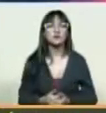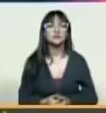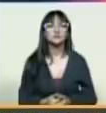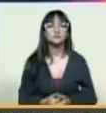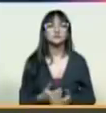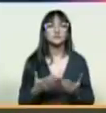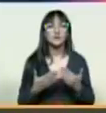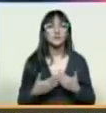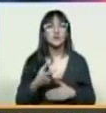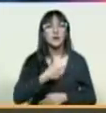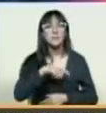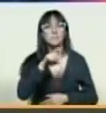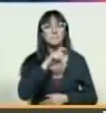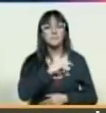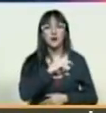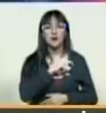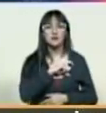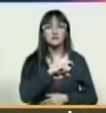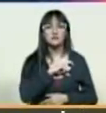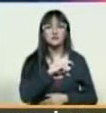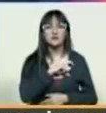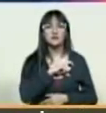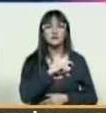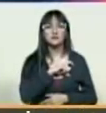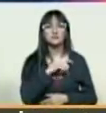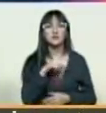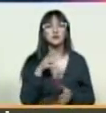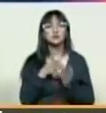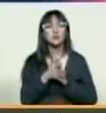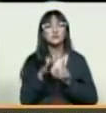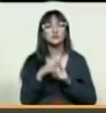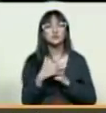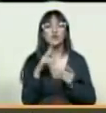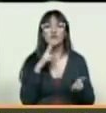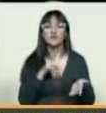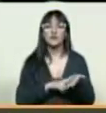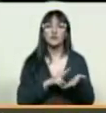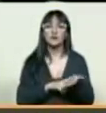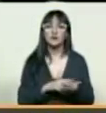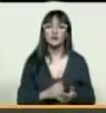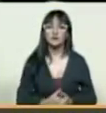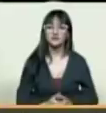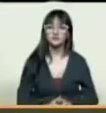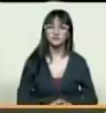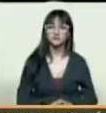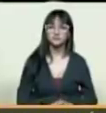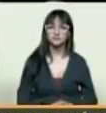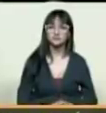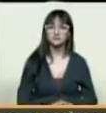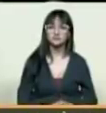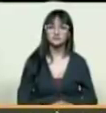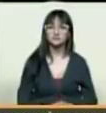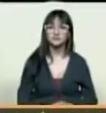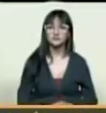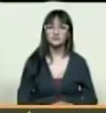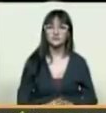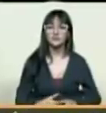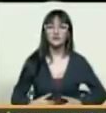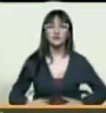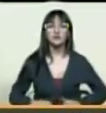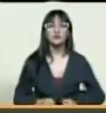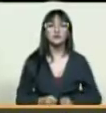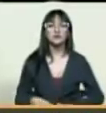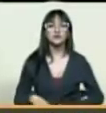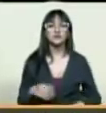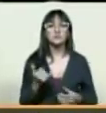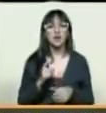partir de España cubrirá esta gira por la verdad? Bueno, tú sabes que siempre estamos con muchísimas dificultades de